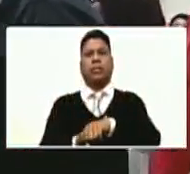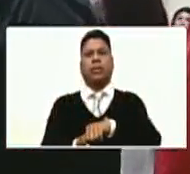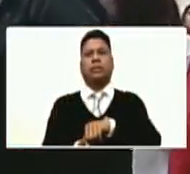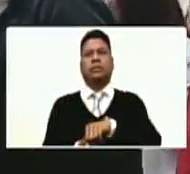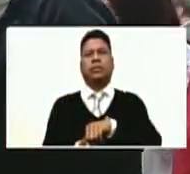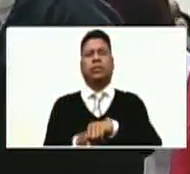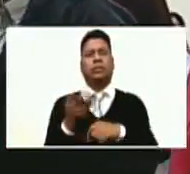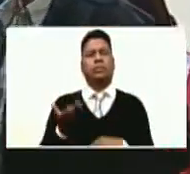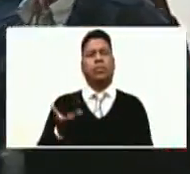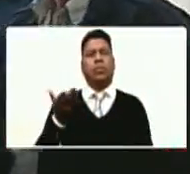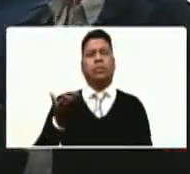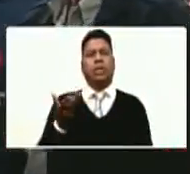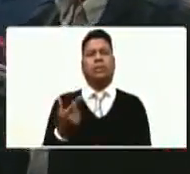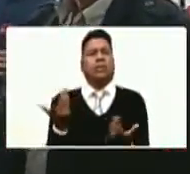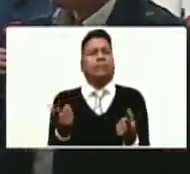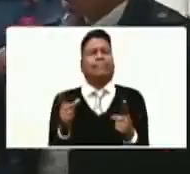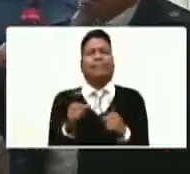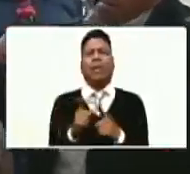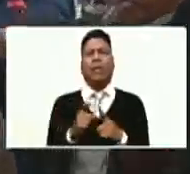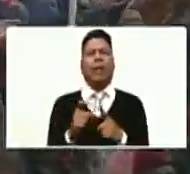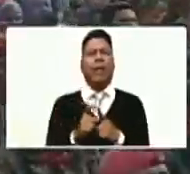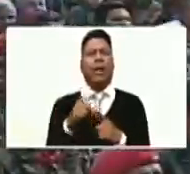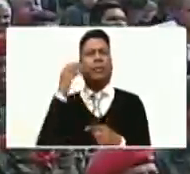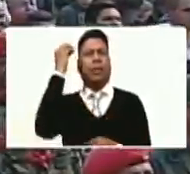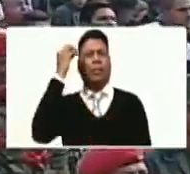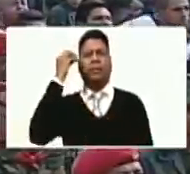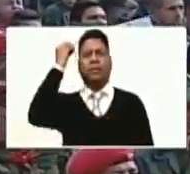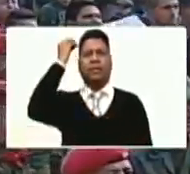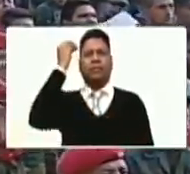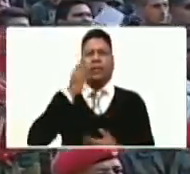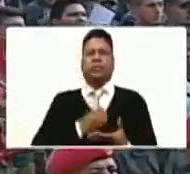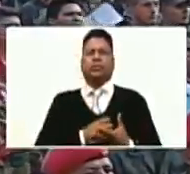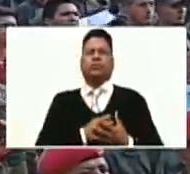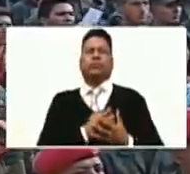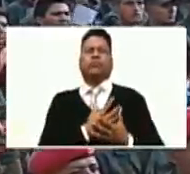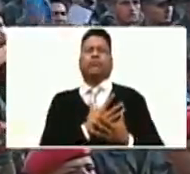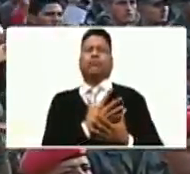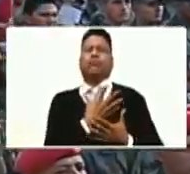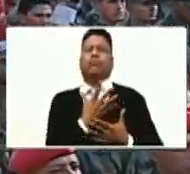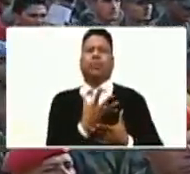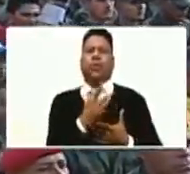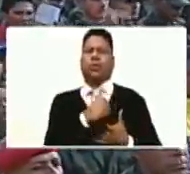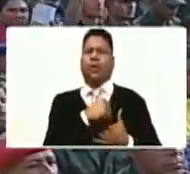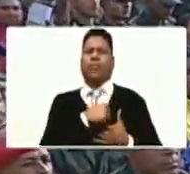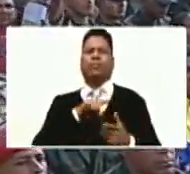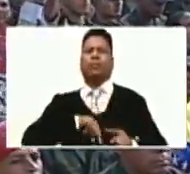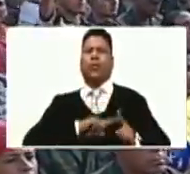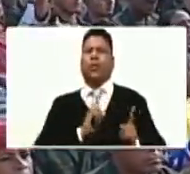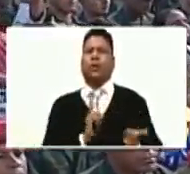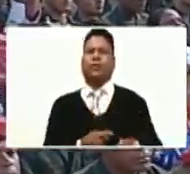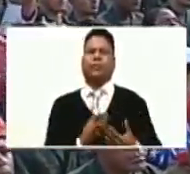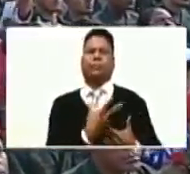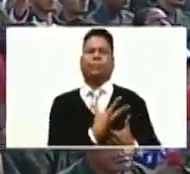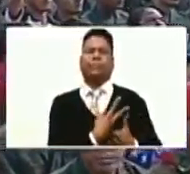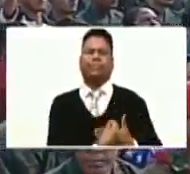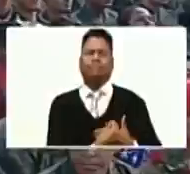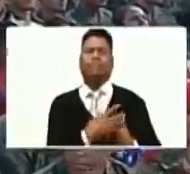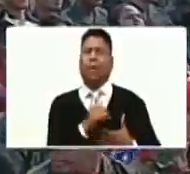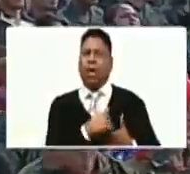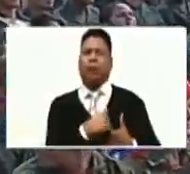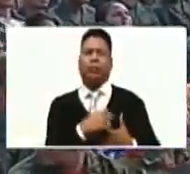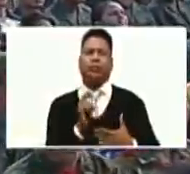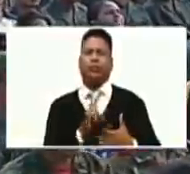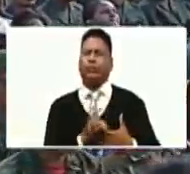embargo, ¿qué palabras, qué pensamiento brotan de su mente, de su corazón? Un momento de dolor todavía, a 3 años de la